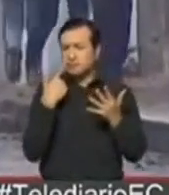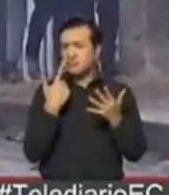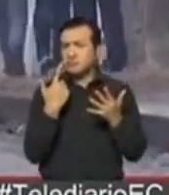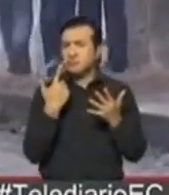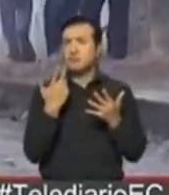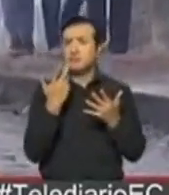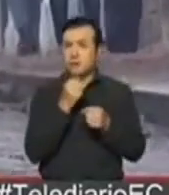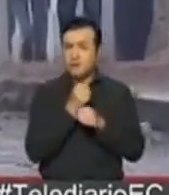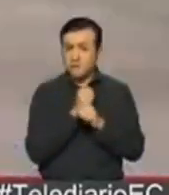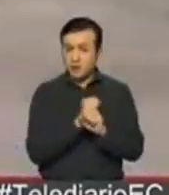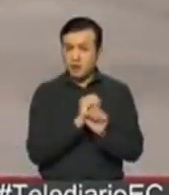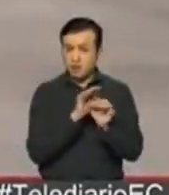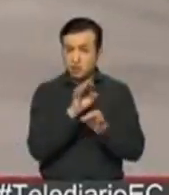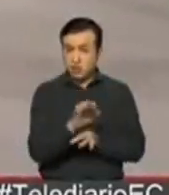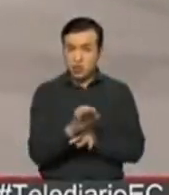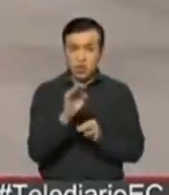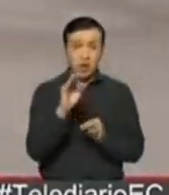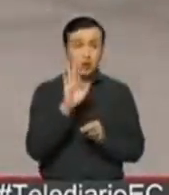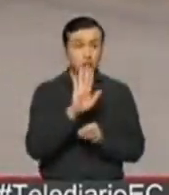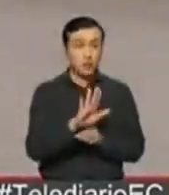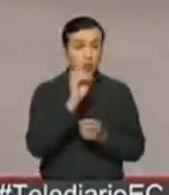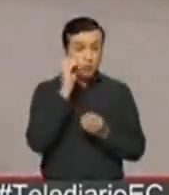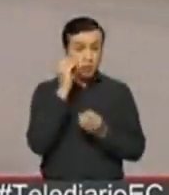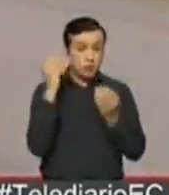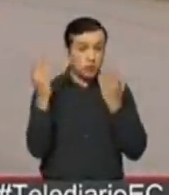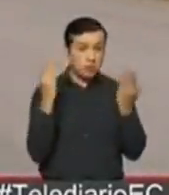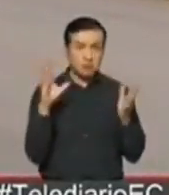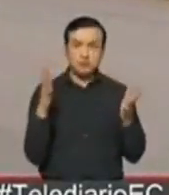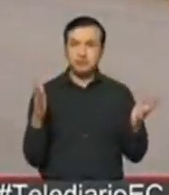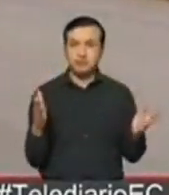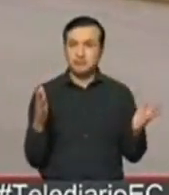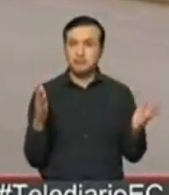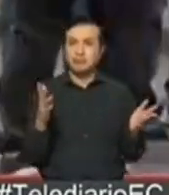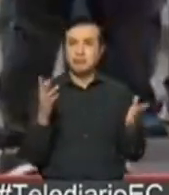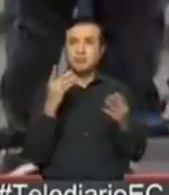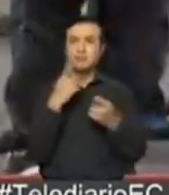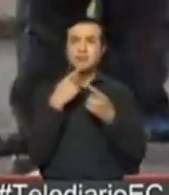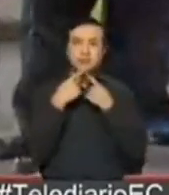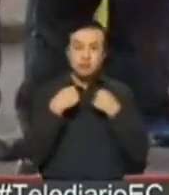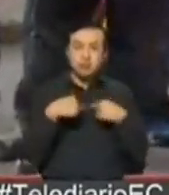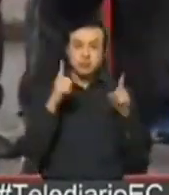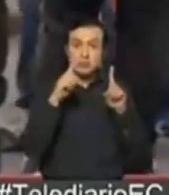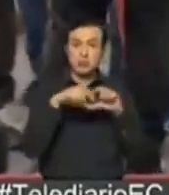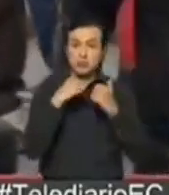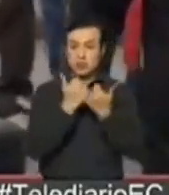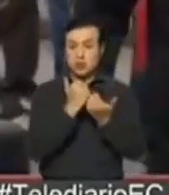que la Defensoría no contrastó su información, la cual incluso fue replicada después por la